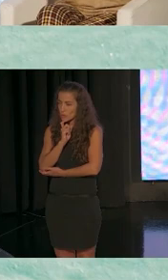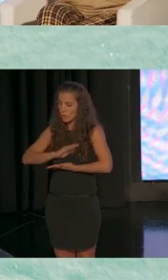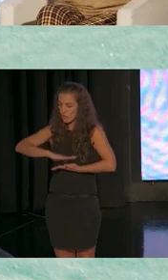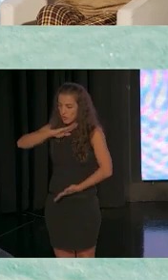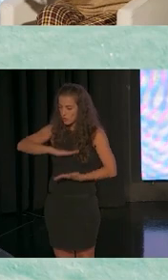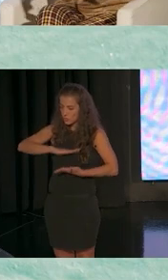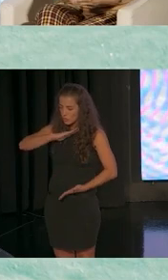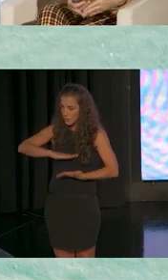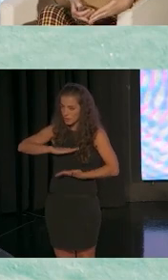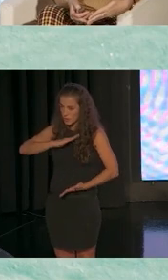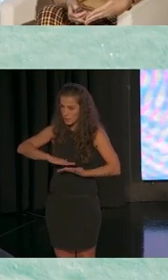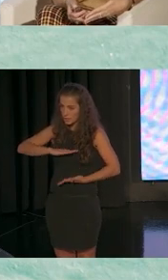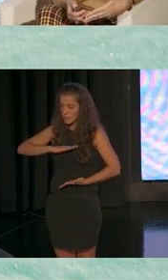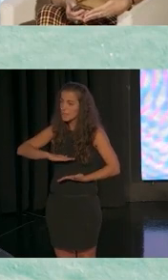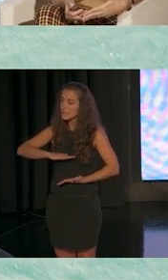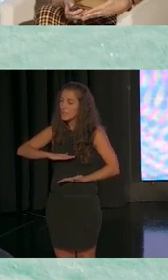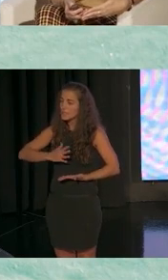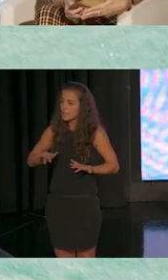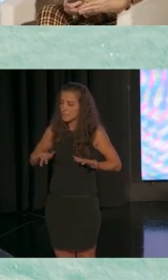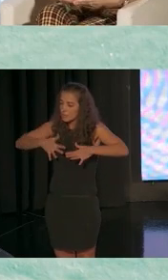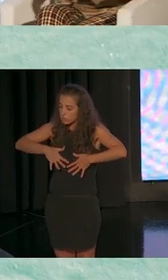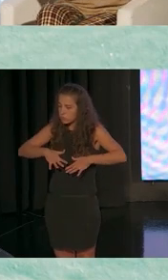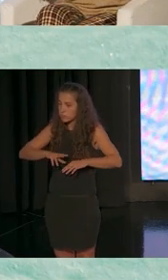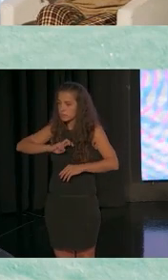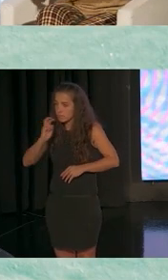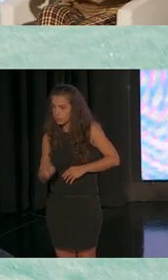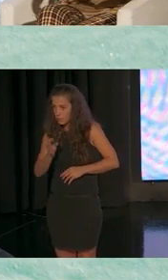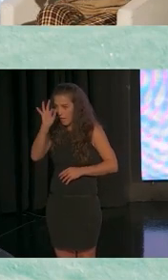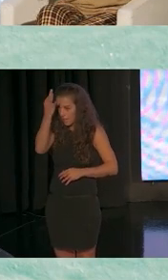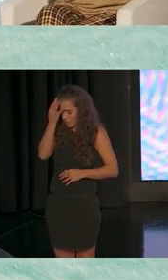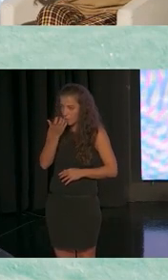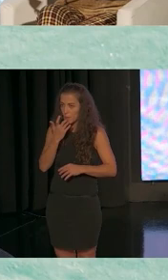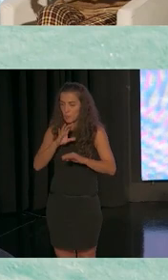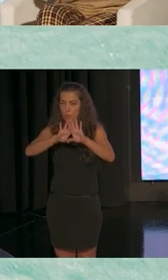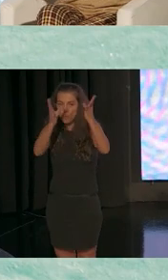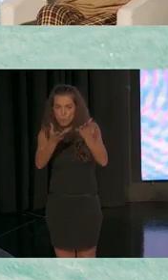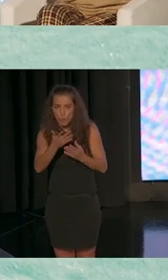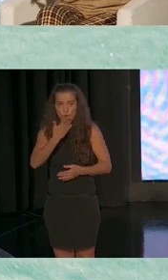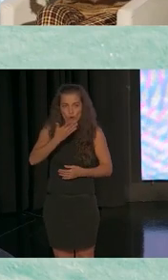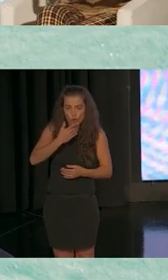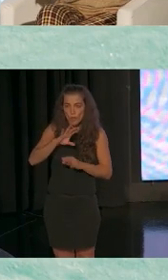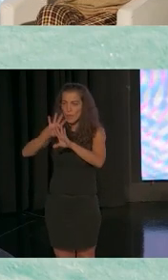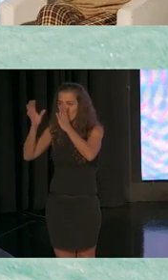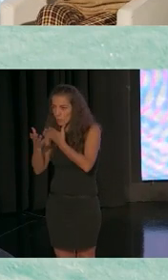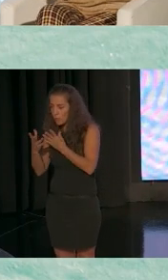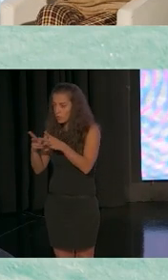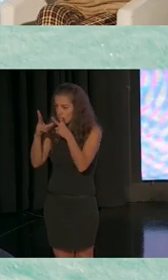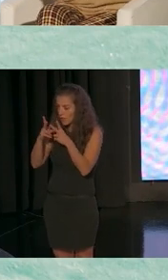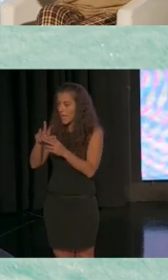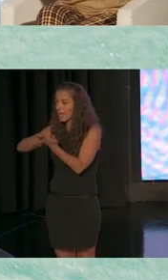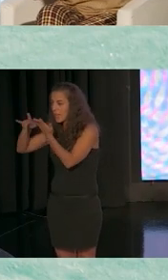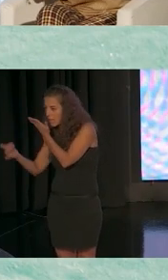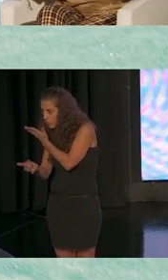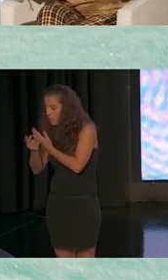en todos esos tipos de habilidades no en el conocimiento del mundo físico del mundo social lenguaje los